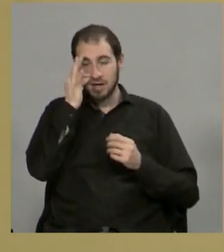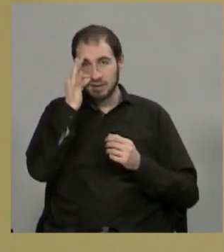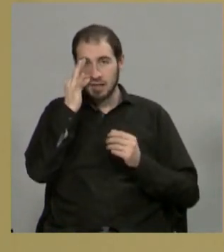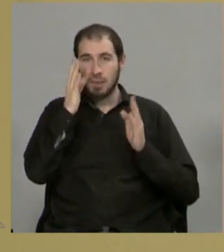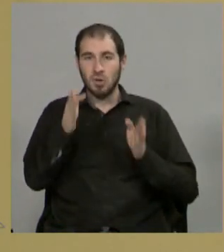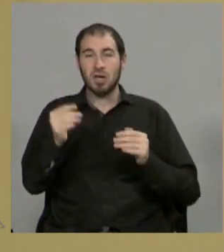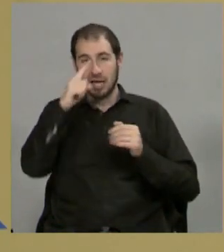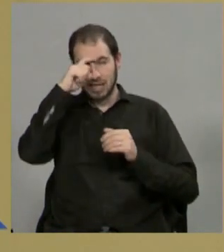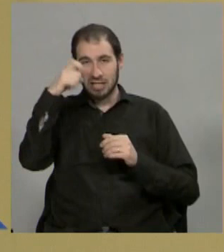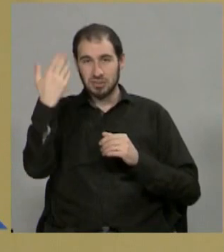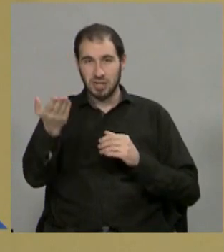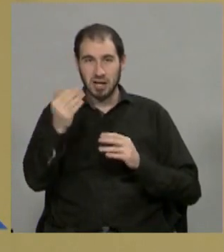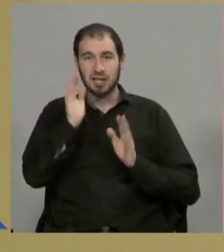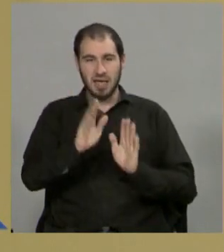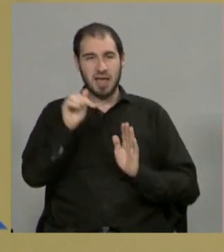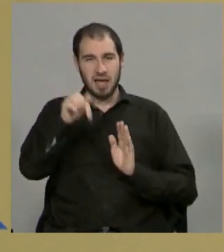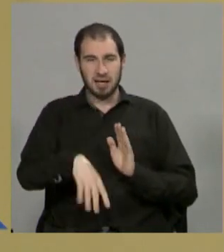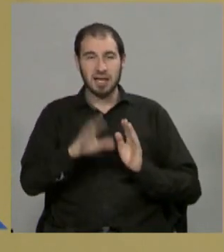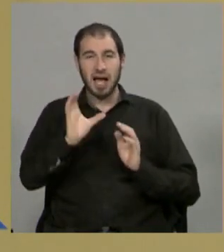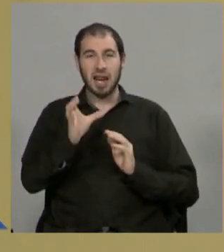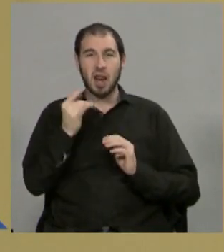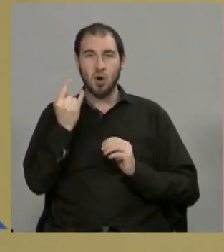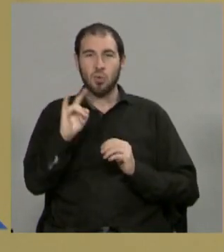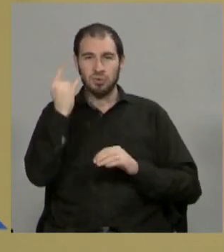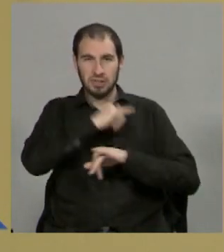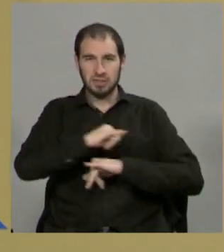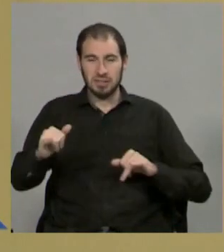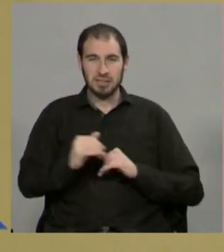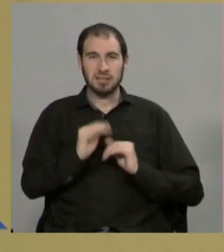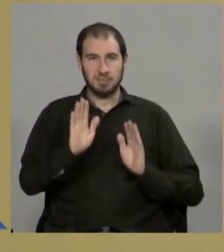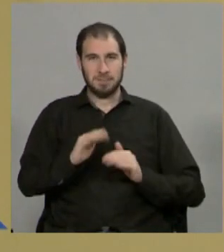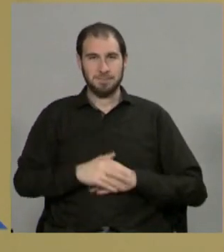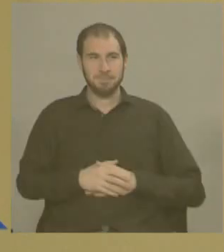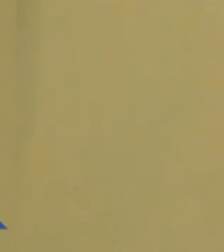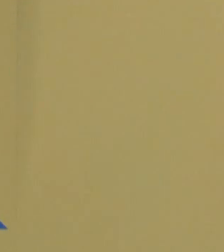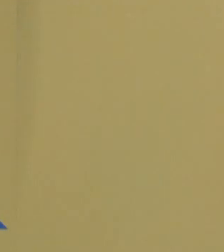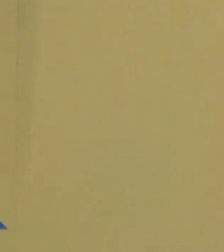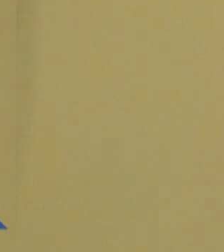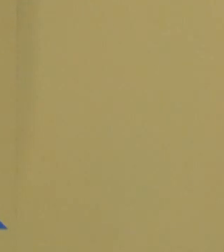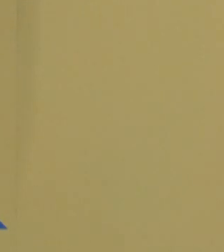bloque de internacionales. Quédate acá, quédate en Señalú, en Universidad de Noticias, no te lo pierdas.